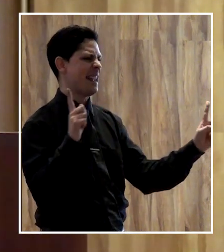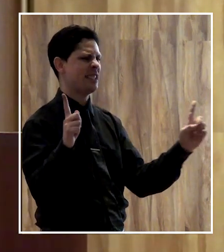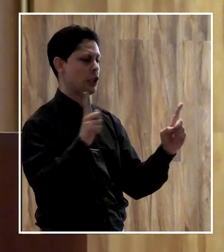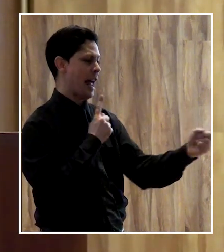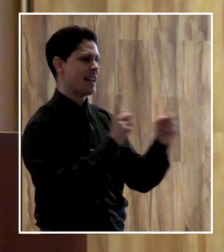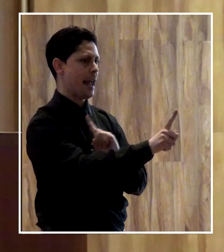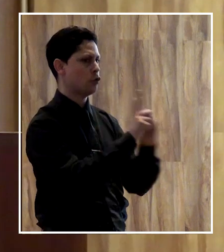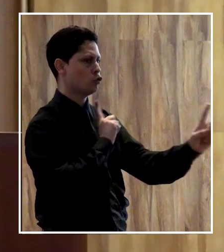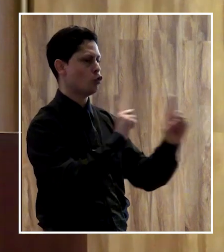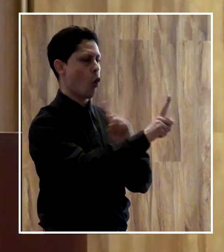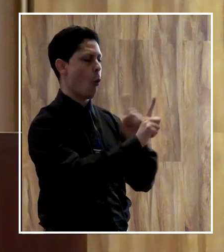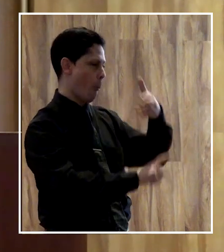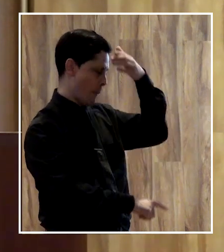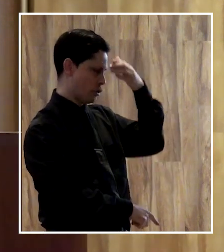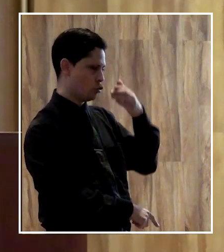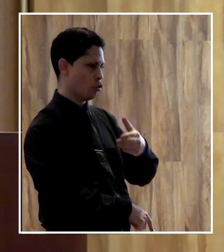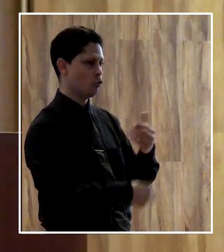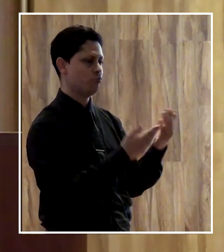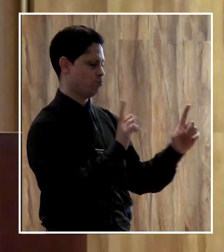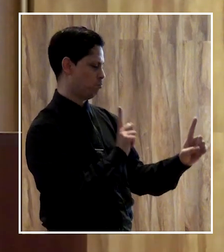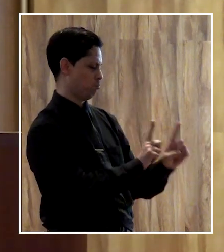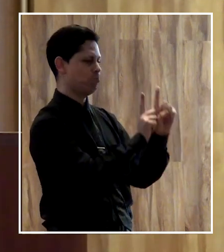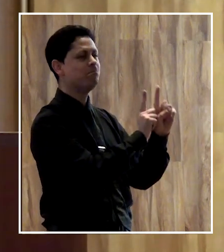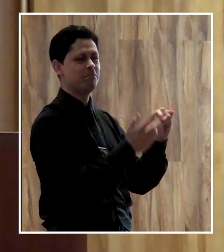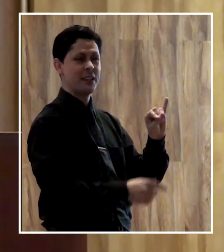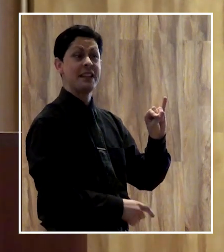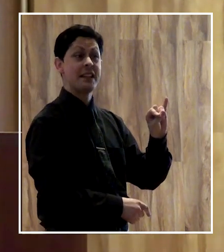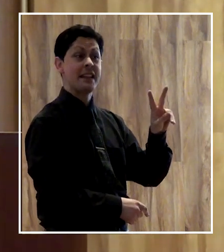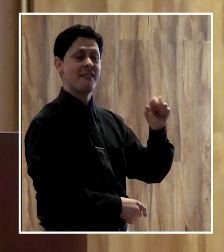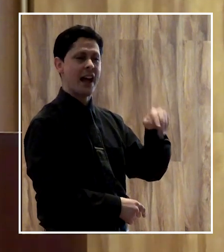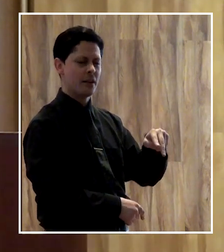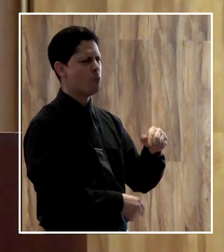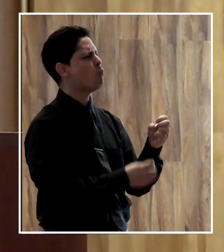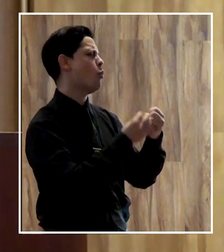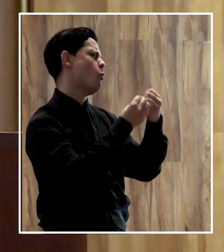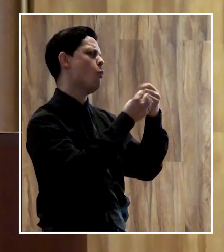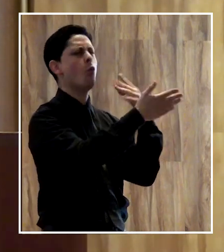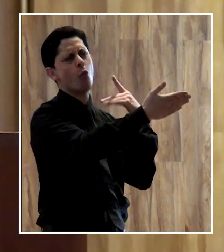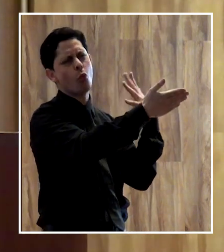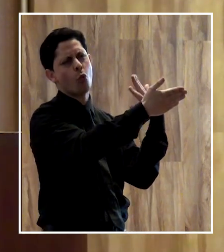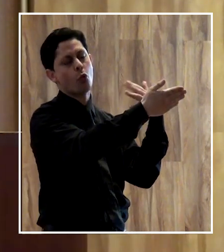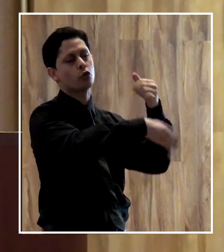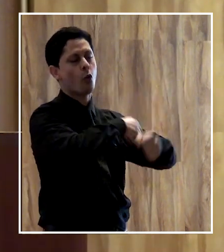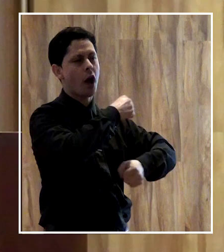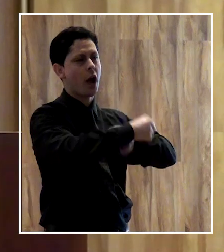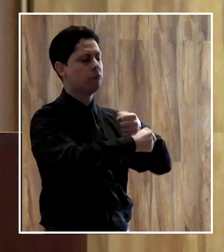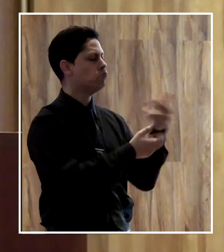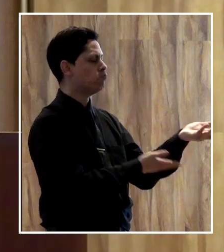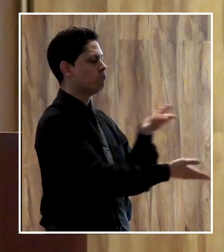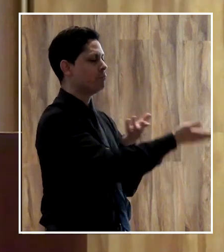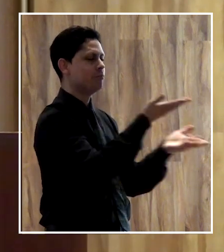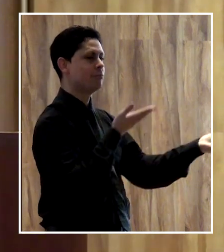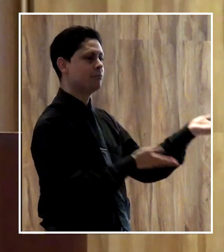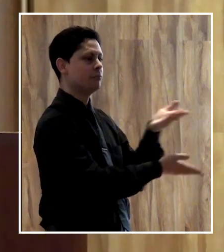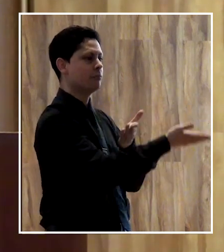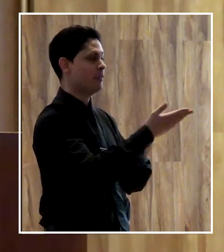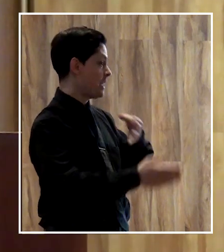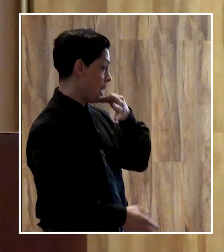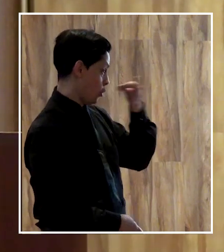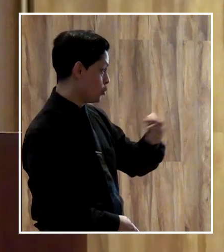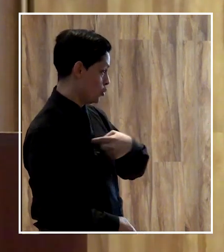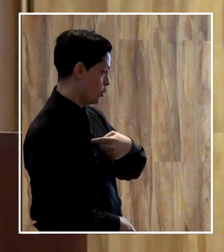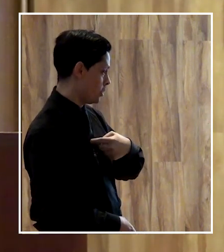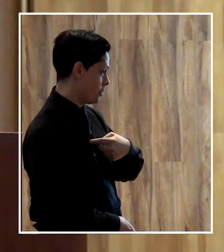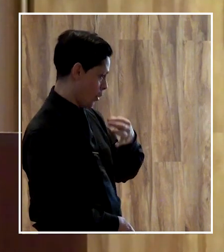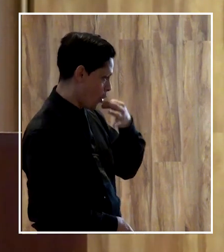más personal y más humana que hemos tenido con Iván, que nos ha tocado por muchos años compartir. Quiero contarte,